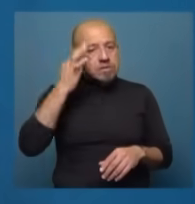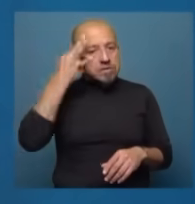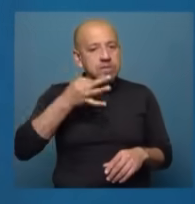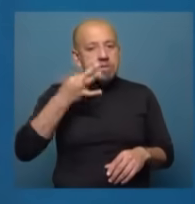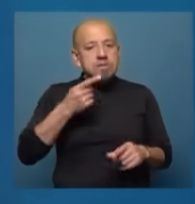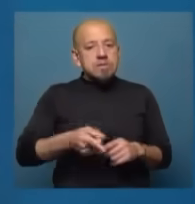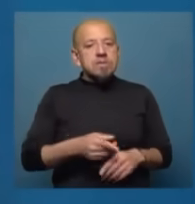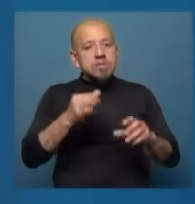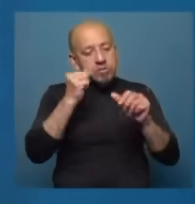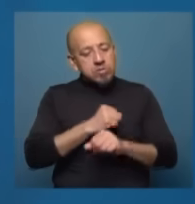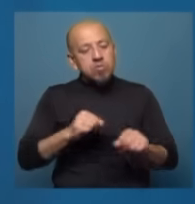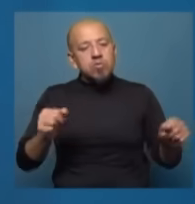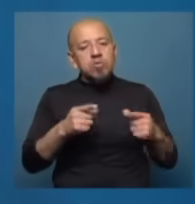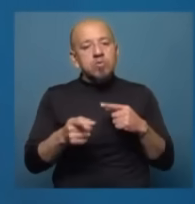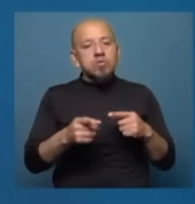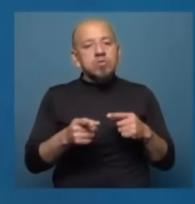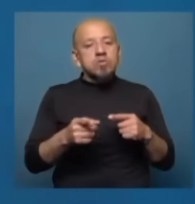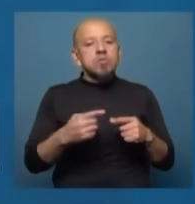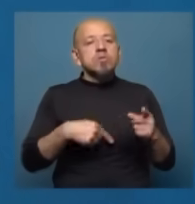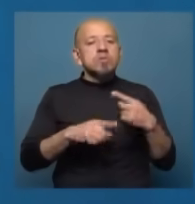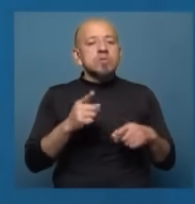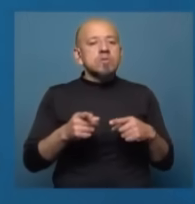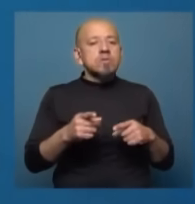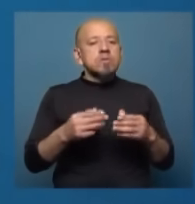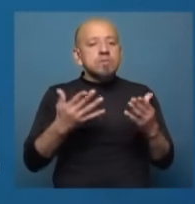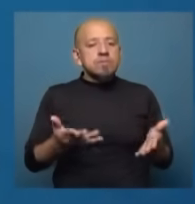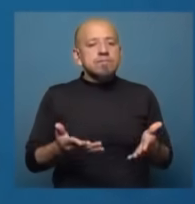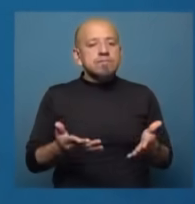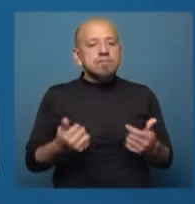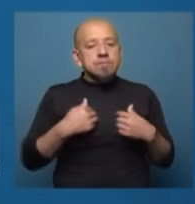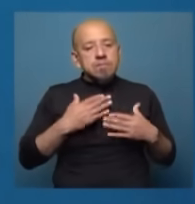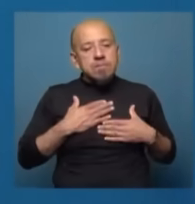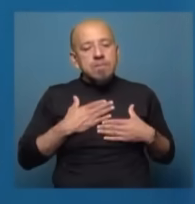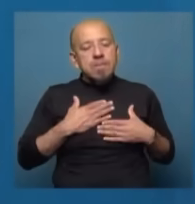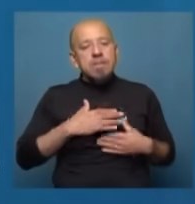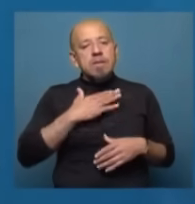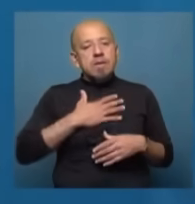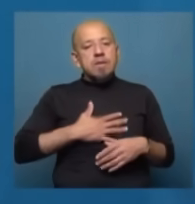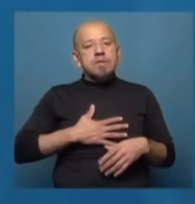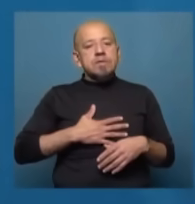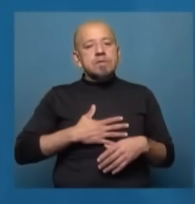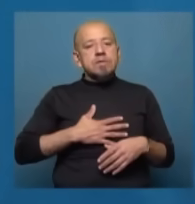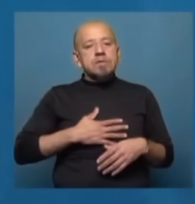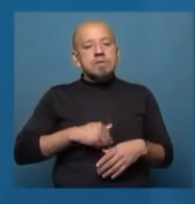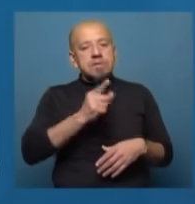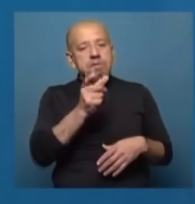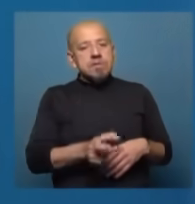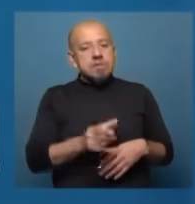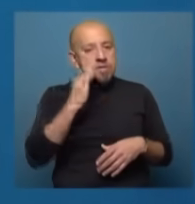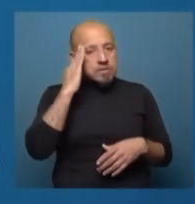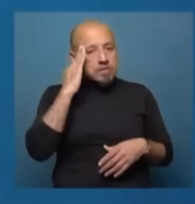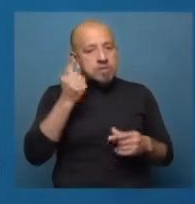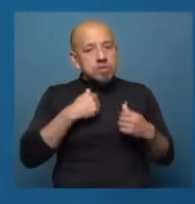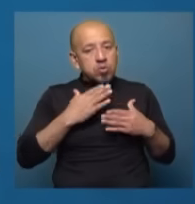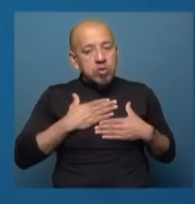que no se logró evitar del como debió y estamos retran contra tranquilos y sabemos que la víctima lo tiene super presente que